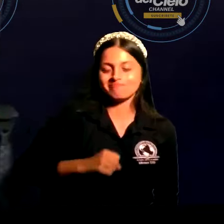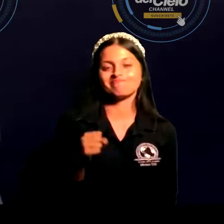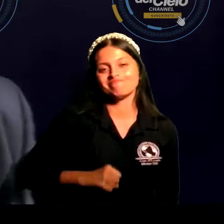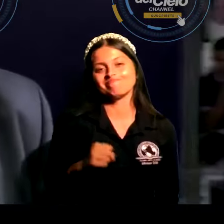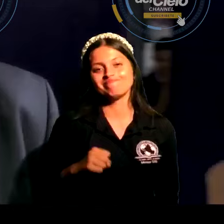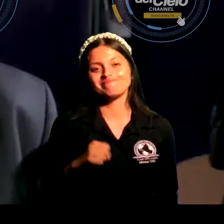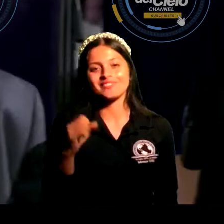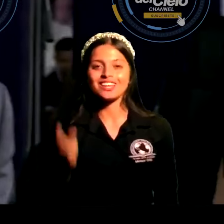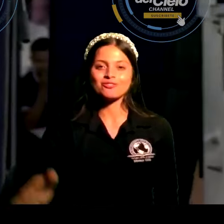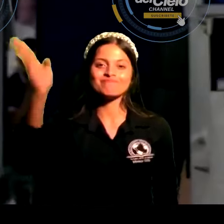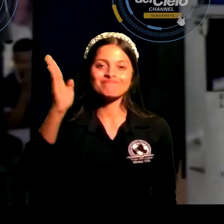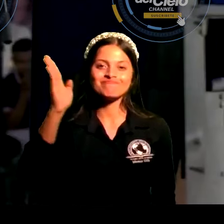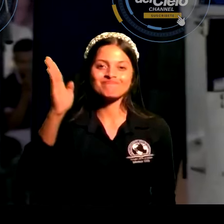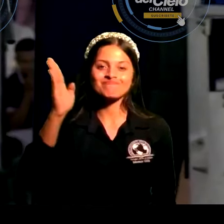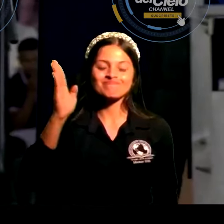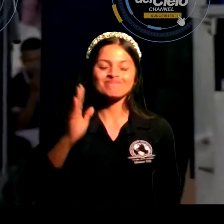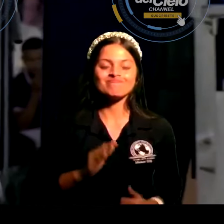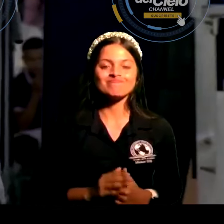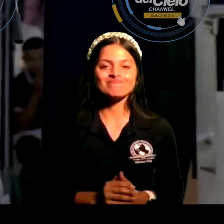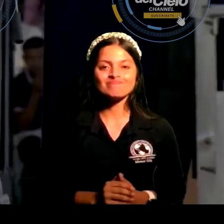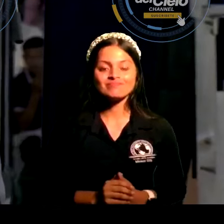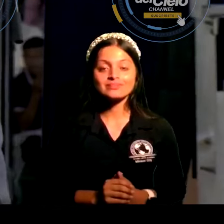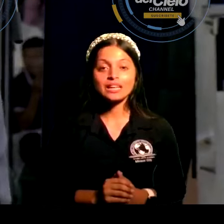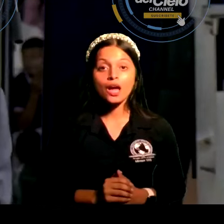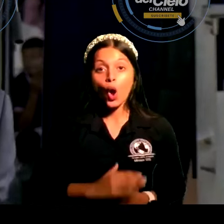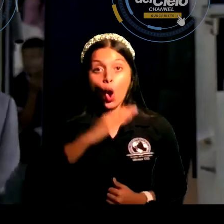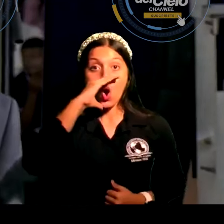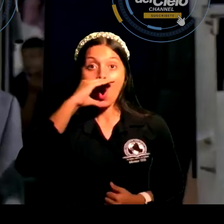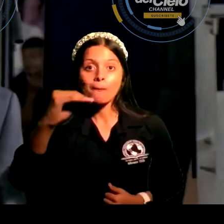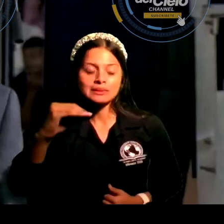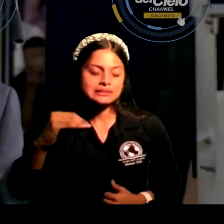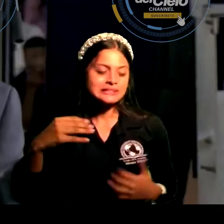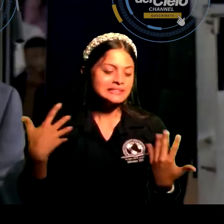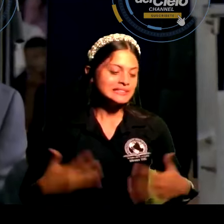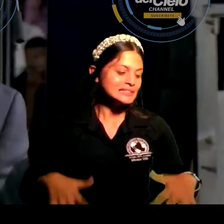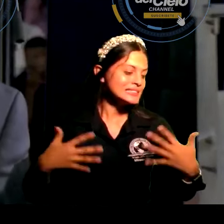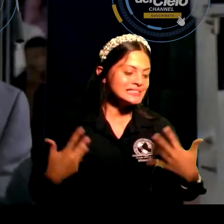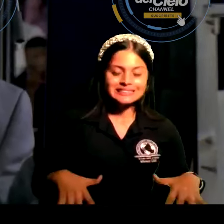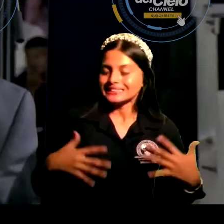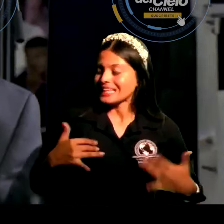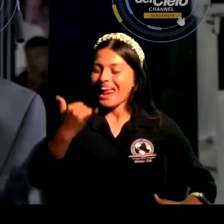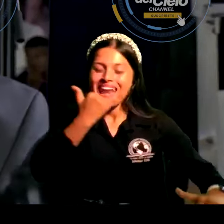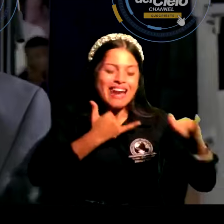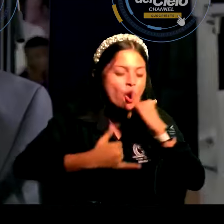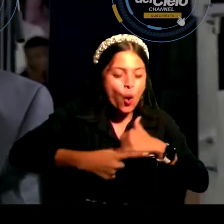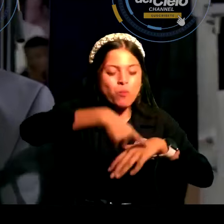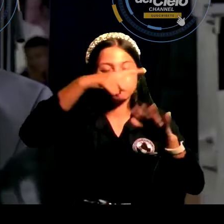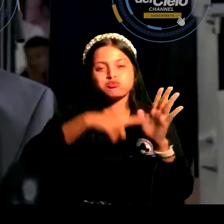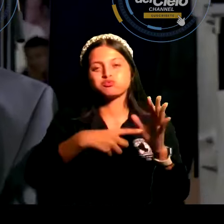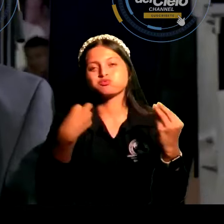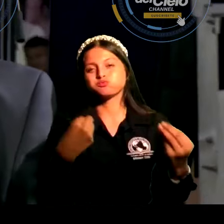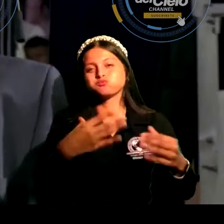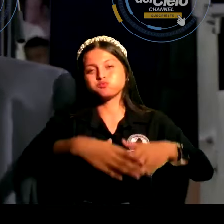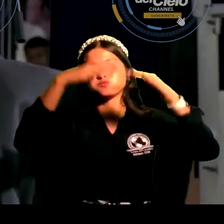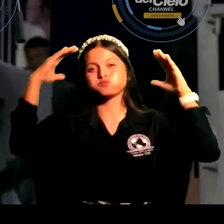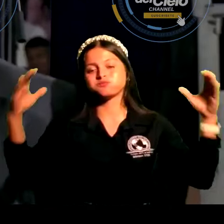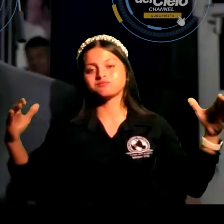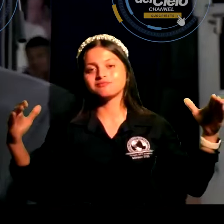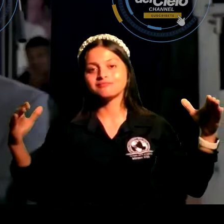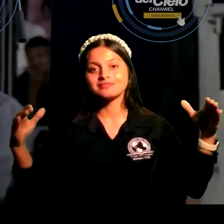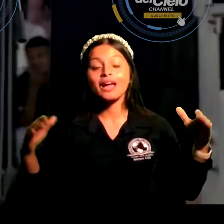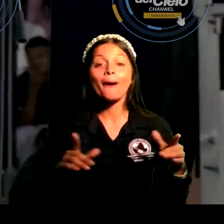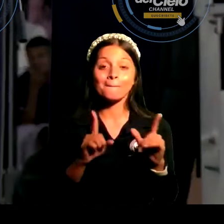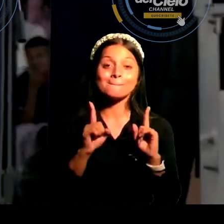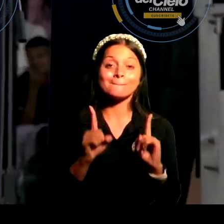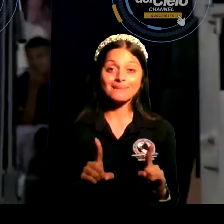Gloria a Dios. Así que el ser humano cayó en la más grande desgracia. Pero ahí es donde uno